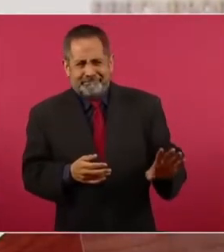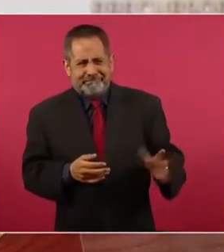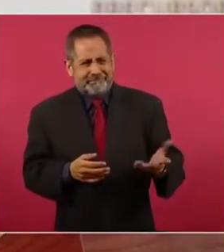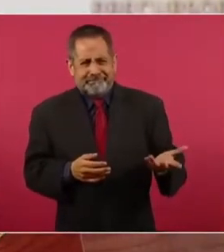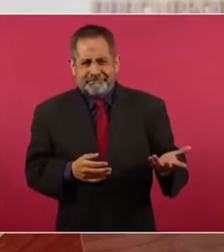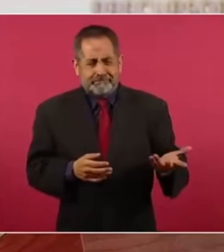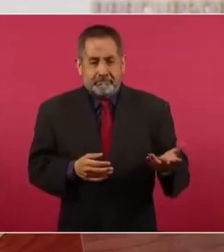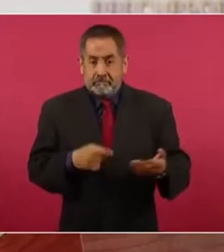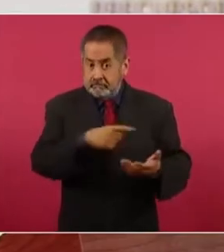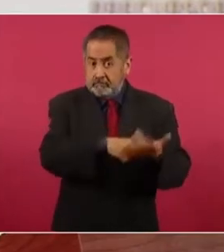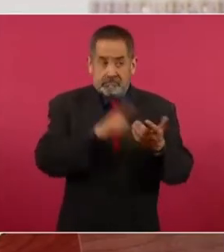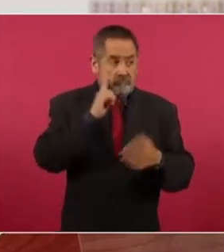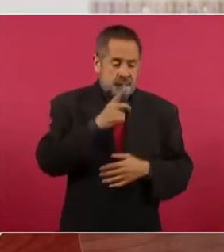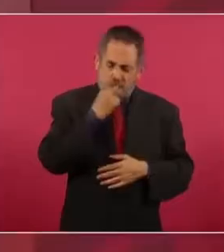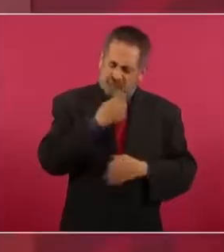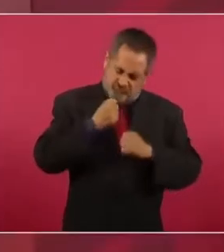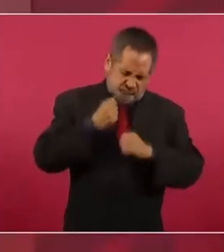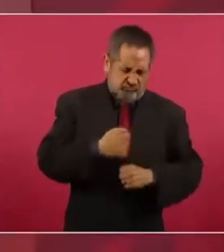Y lo decía